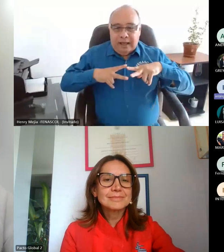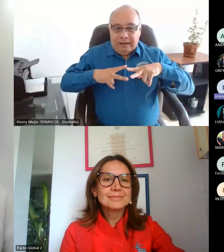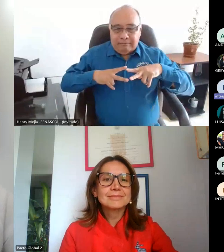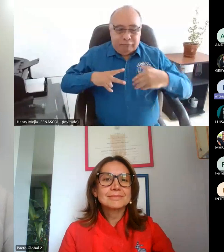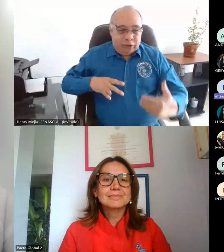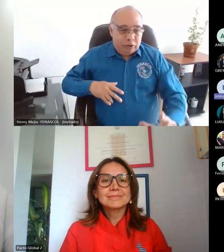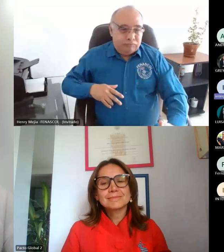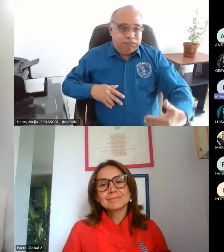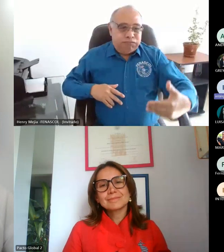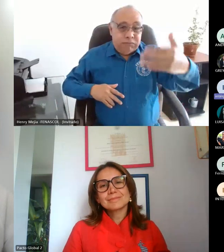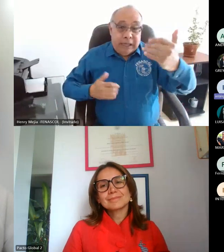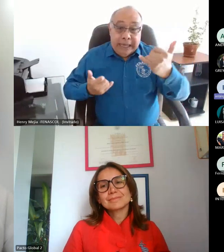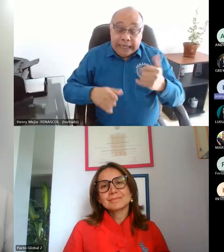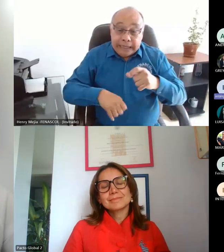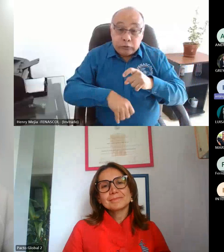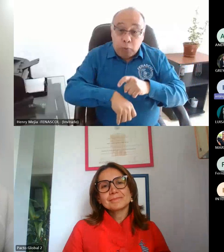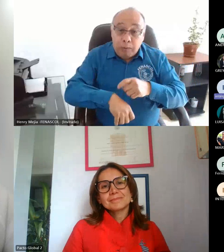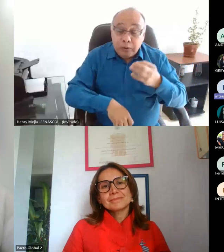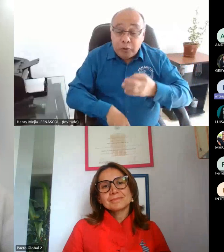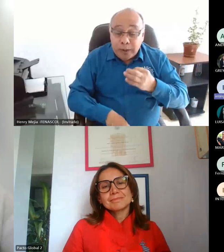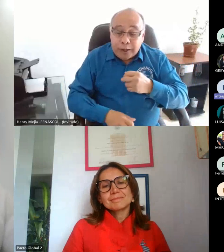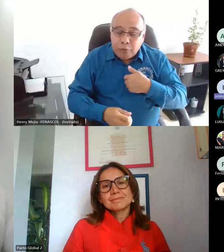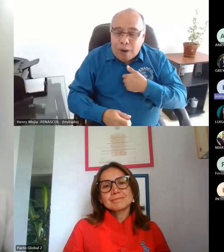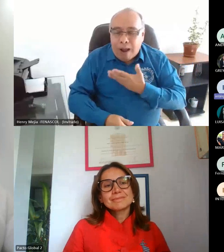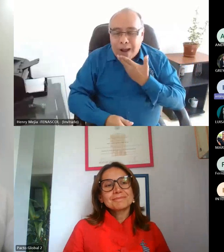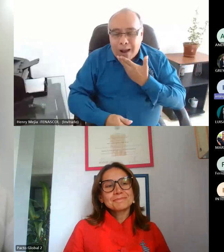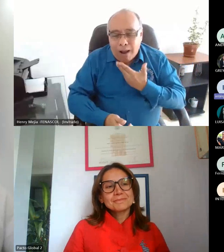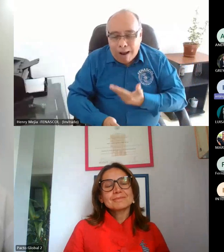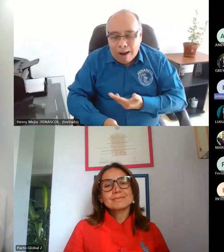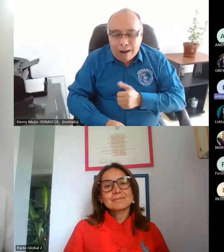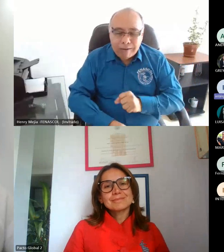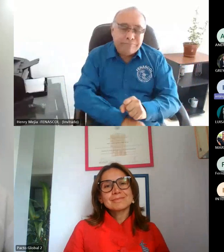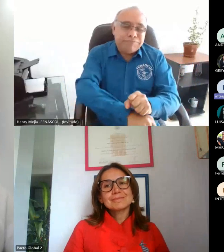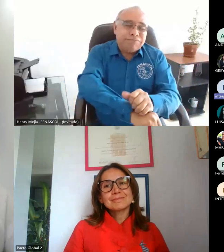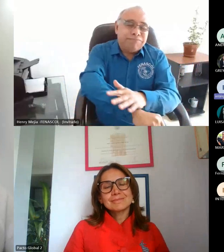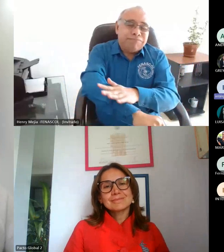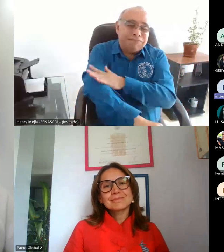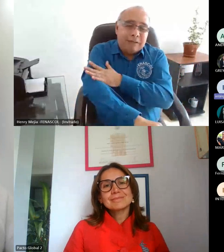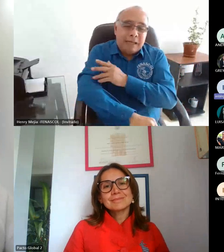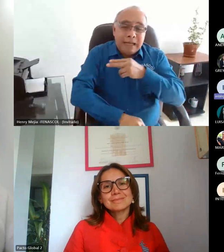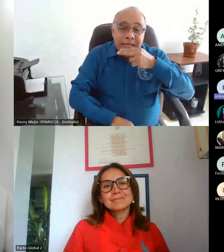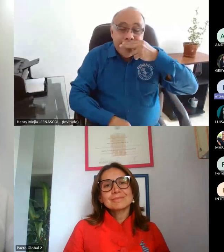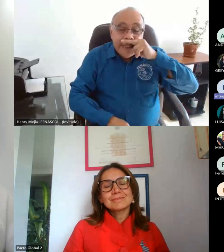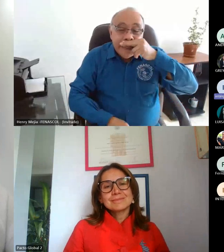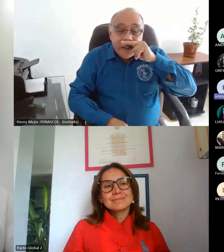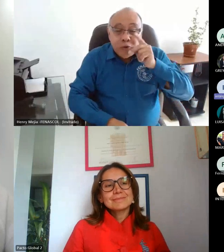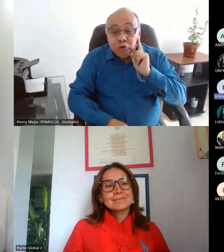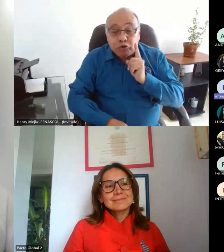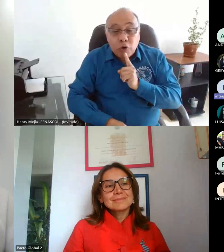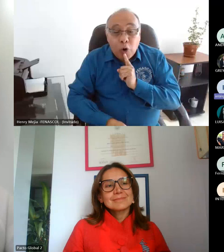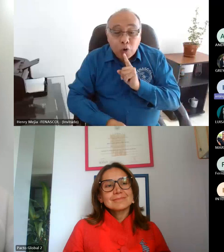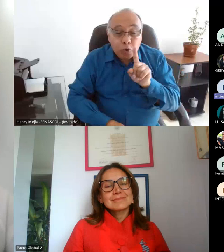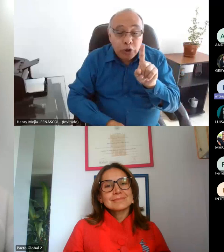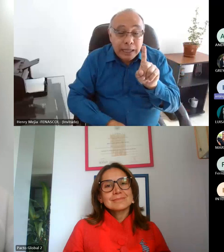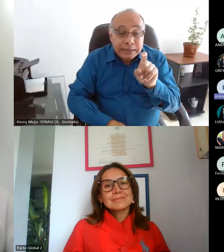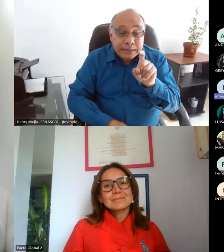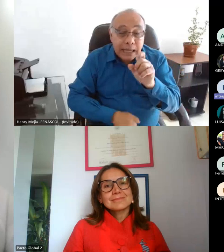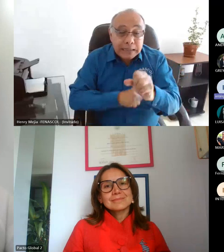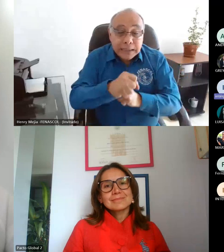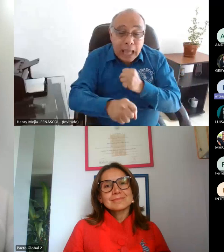las inteligencias artificiales están permeando cada ámbito de nuestras vidas sí eh Por